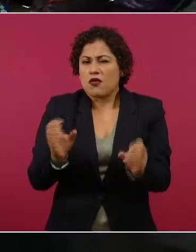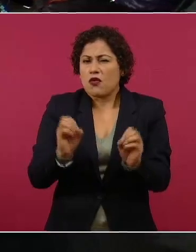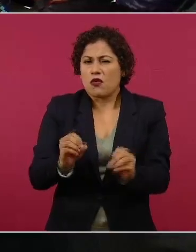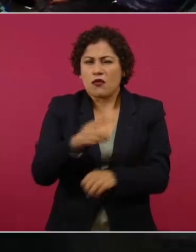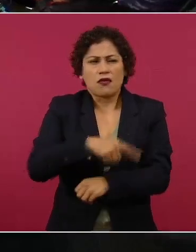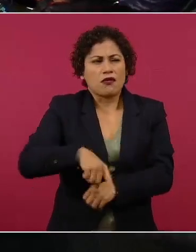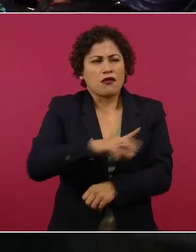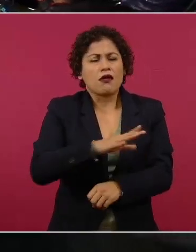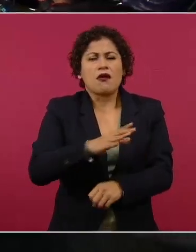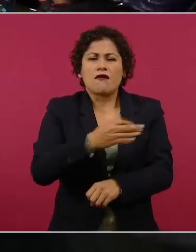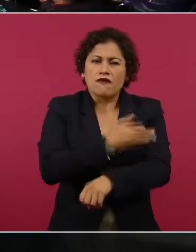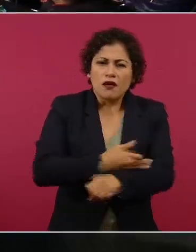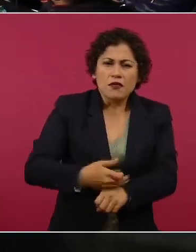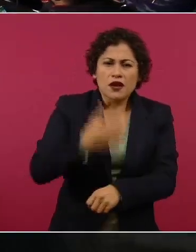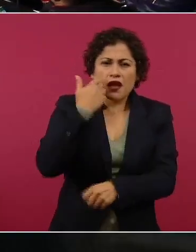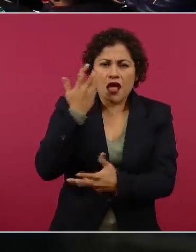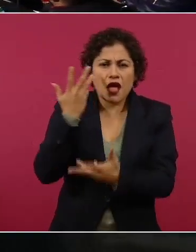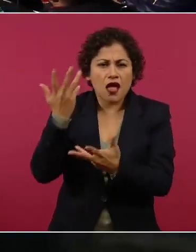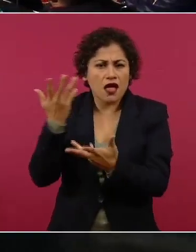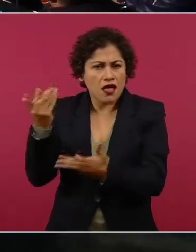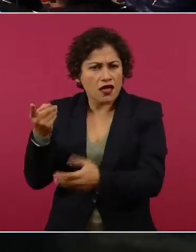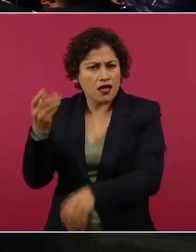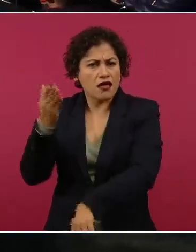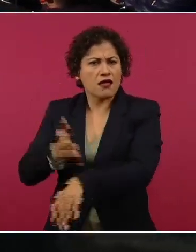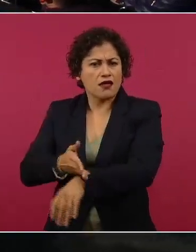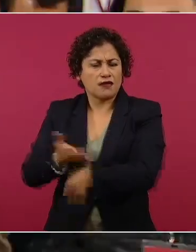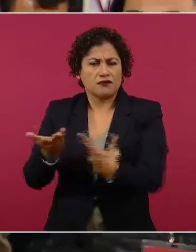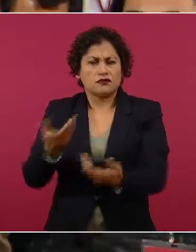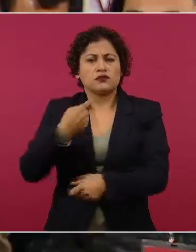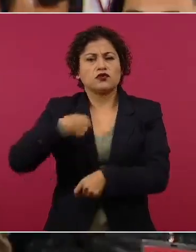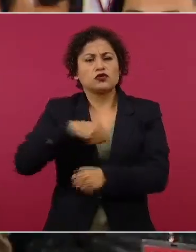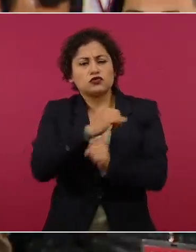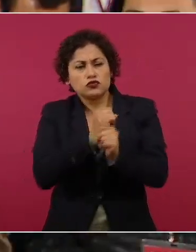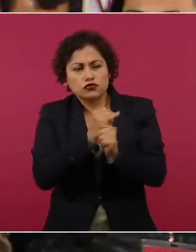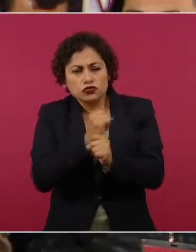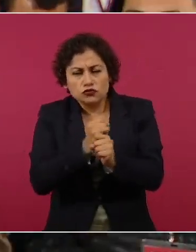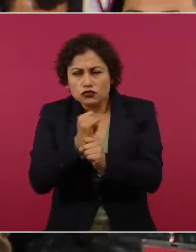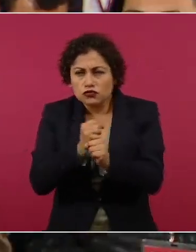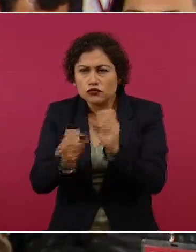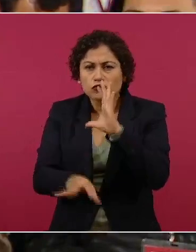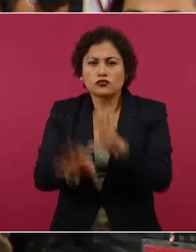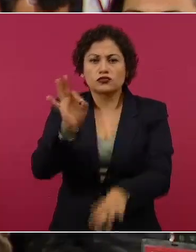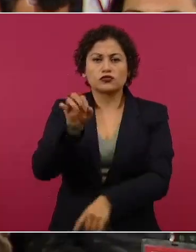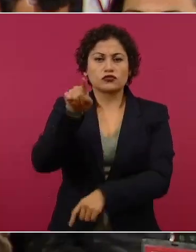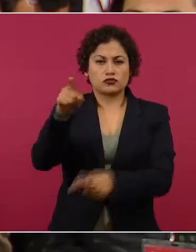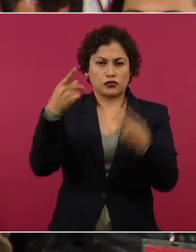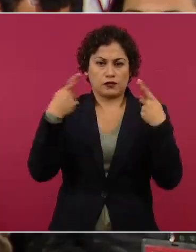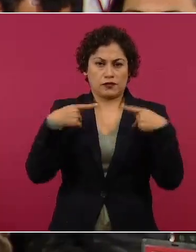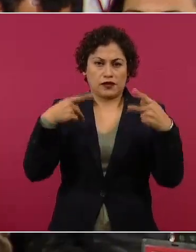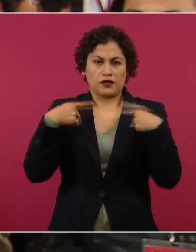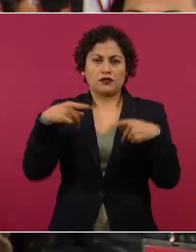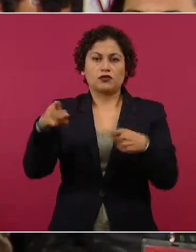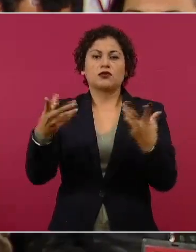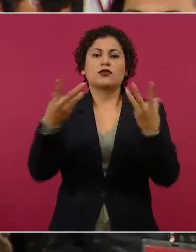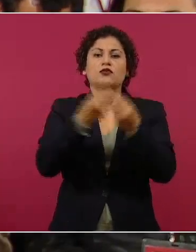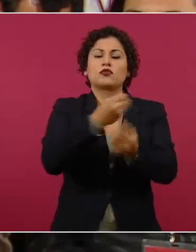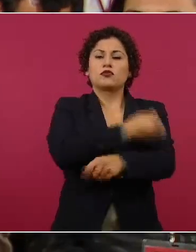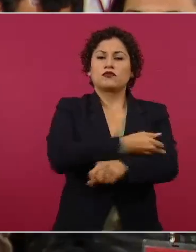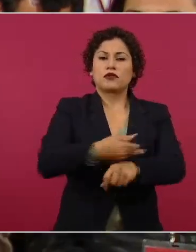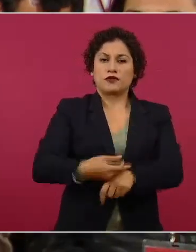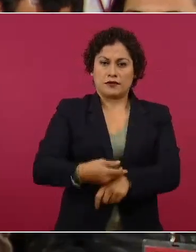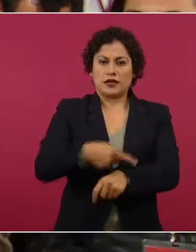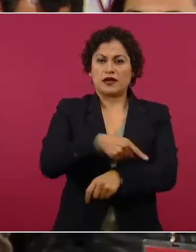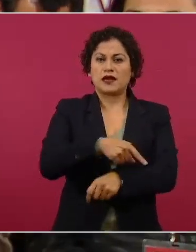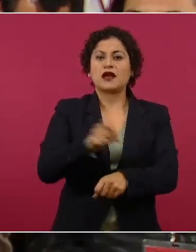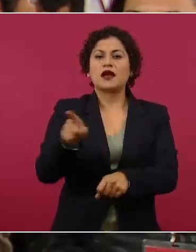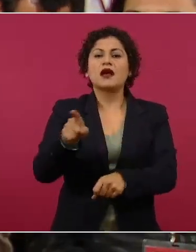social? Intentando responder, es que investigamos en fuentes abiertas y encontramos un personaje que habla en nombre de la familia de Abner, que ha sido nombrado